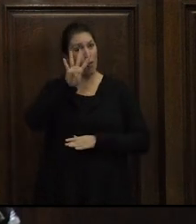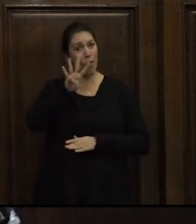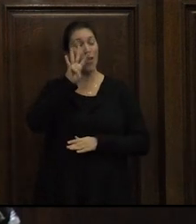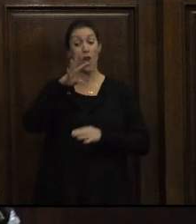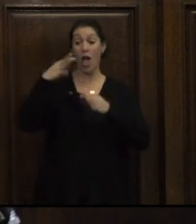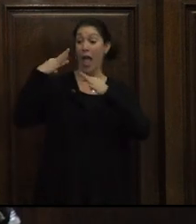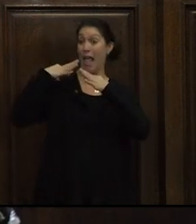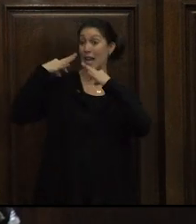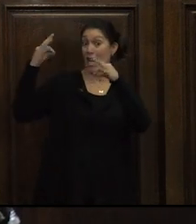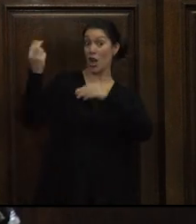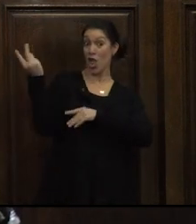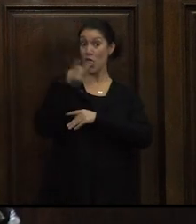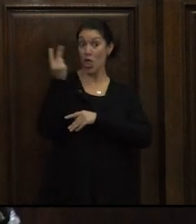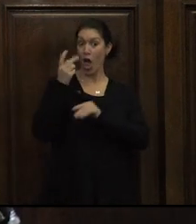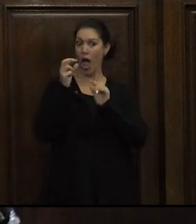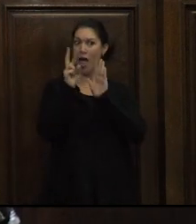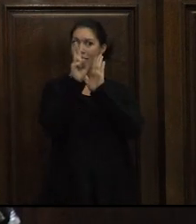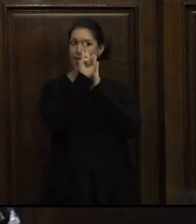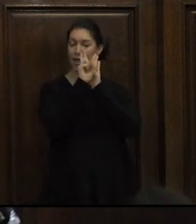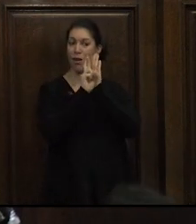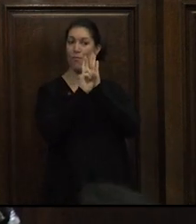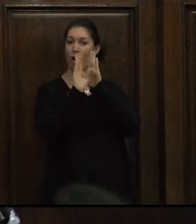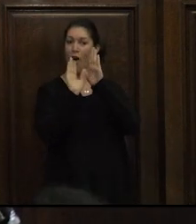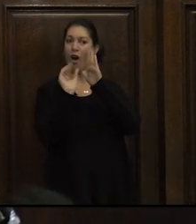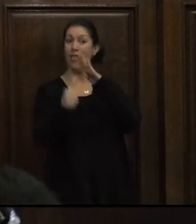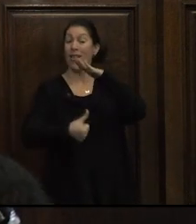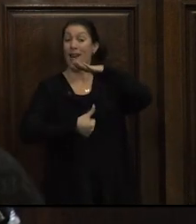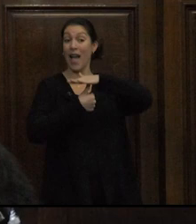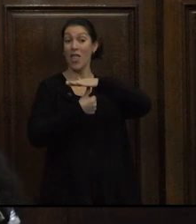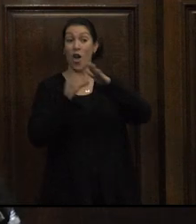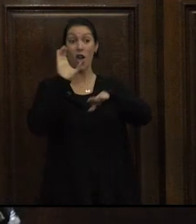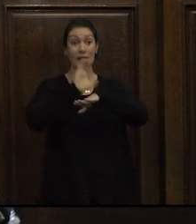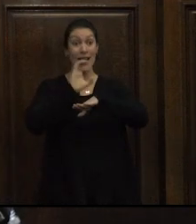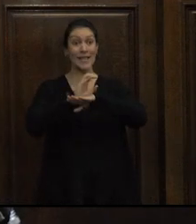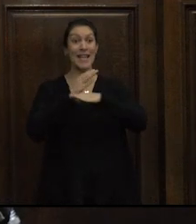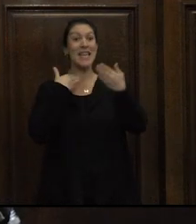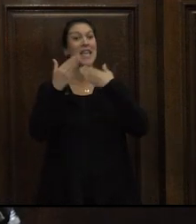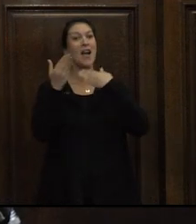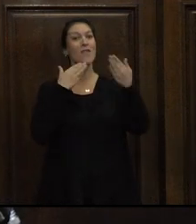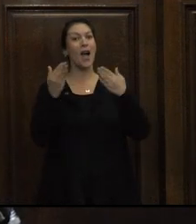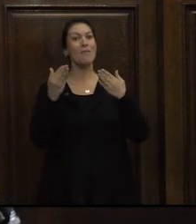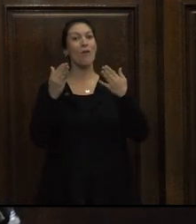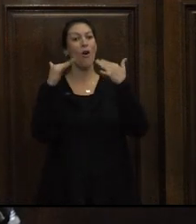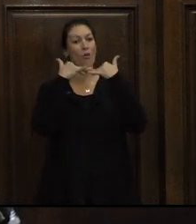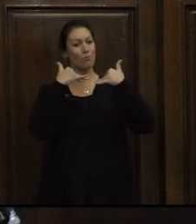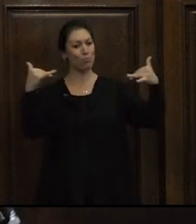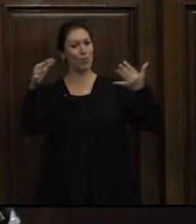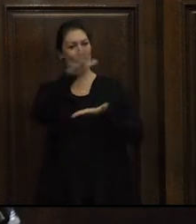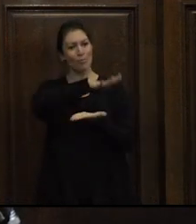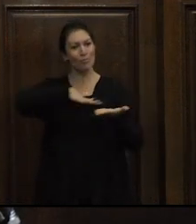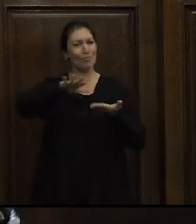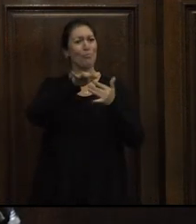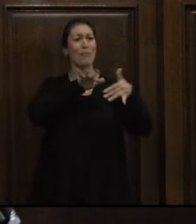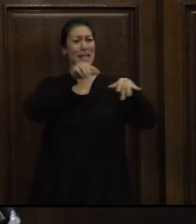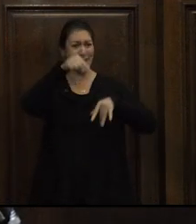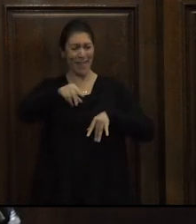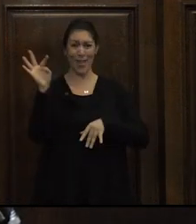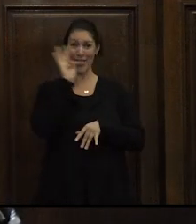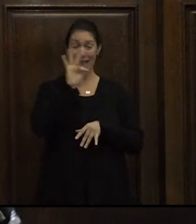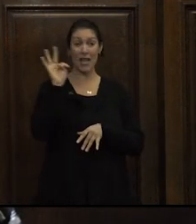1984 nos eligieron a nosotros dos como delegados de clase y hablamos en un lugar similar, era un teatro?